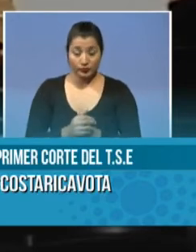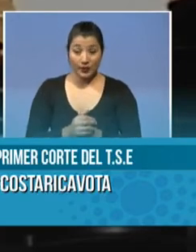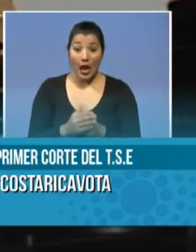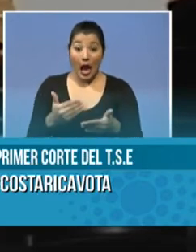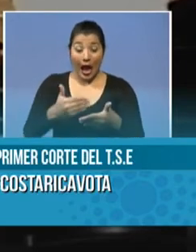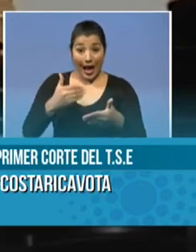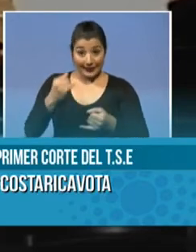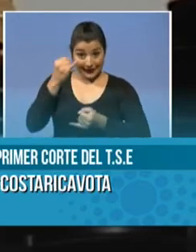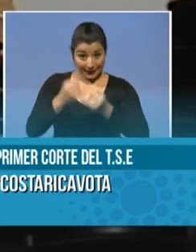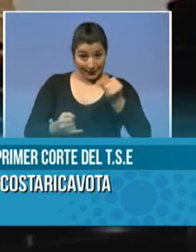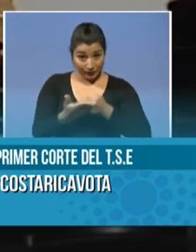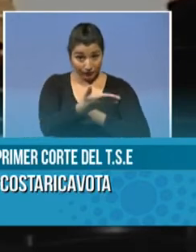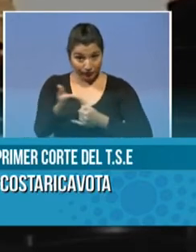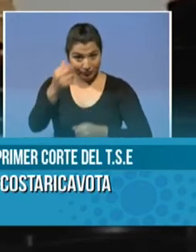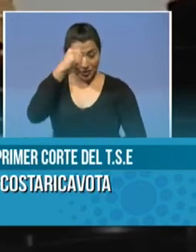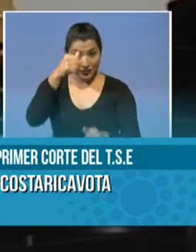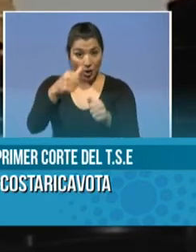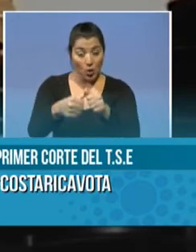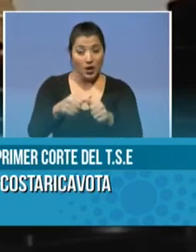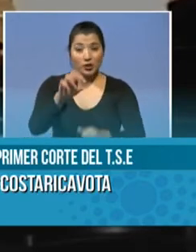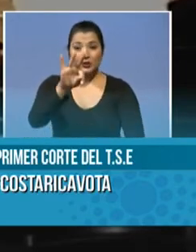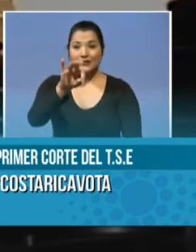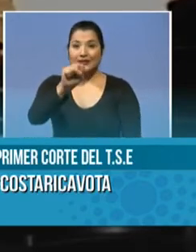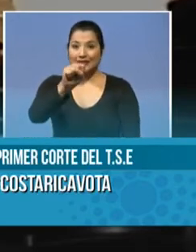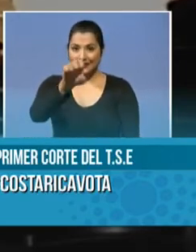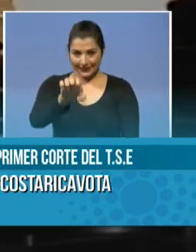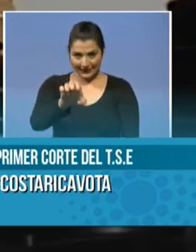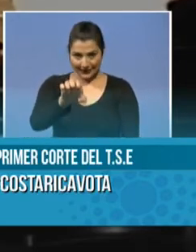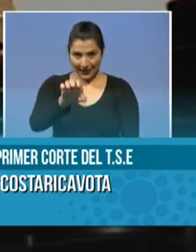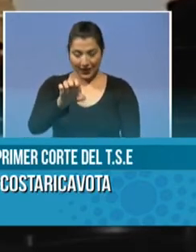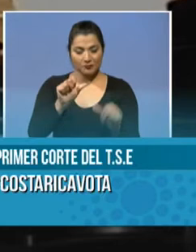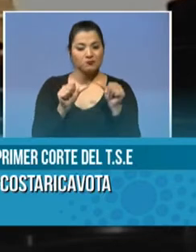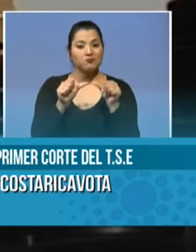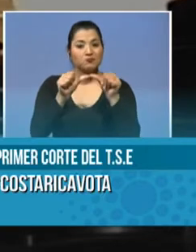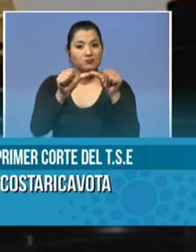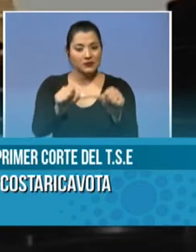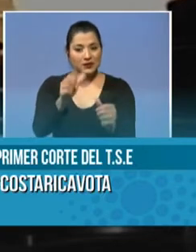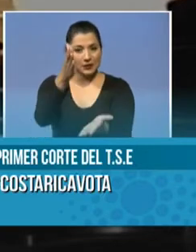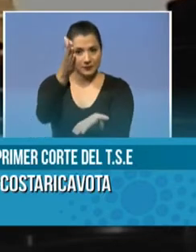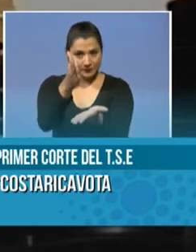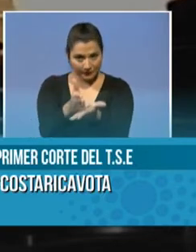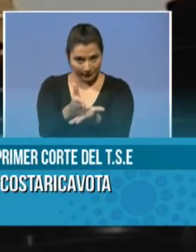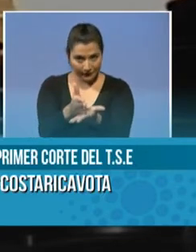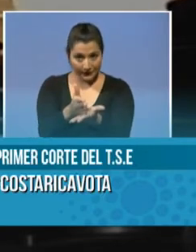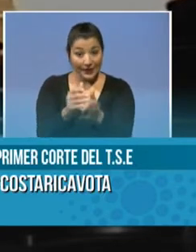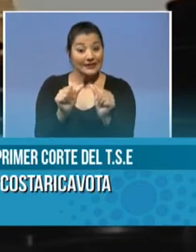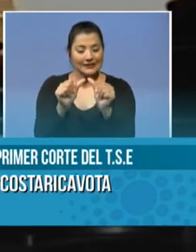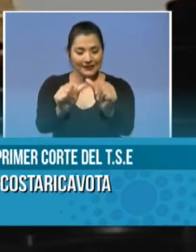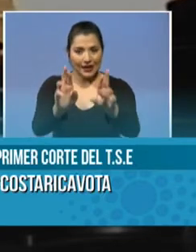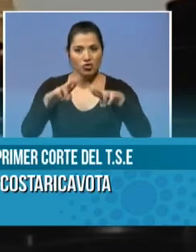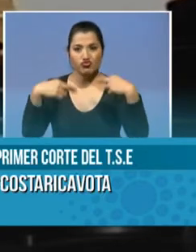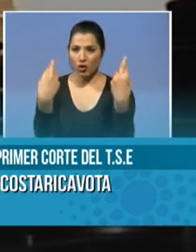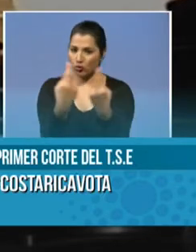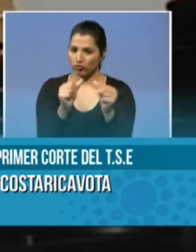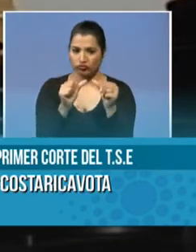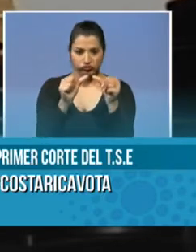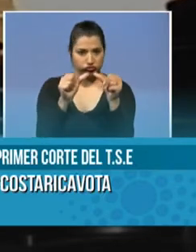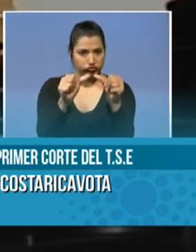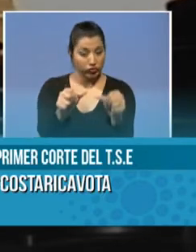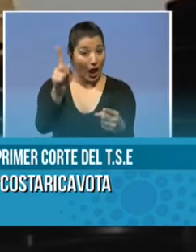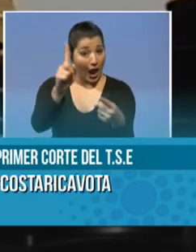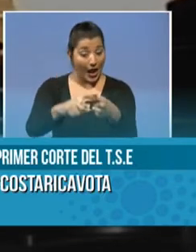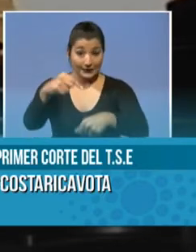finalizar, les recuerdo que el Tribunal Supremo de Elecciones se mantiene en sesión permanente hasta la hora que